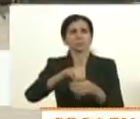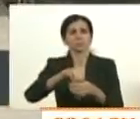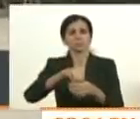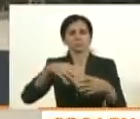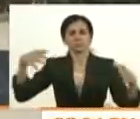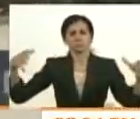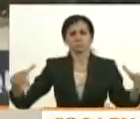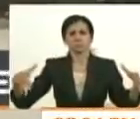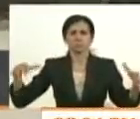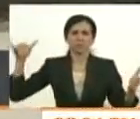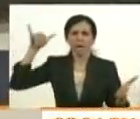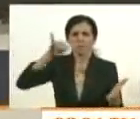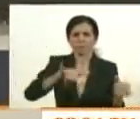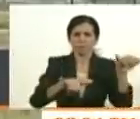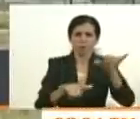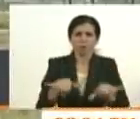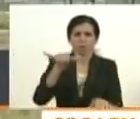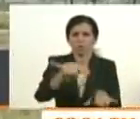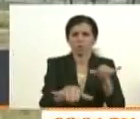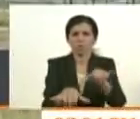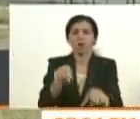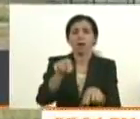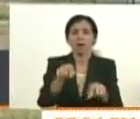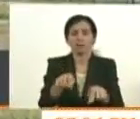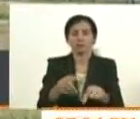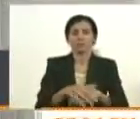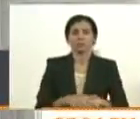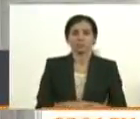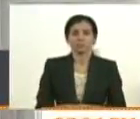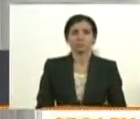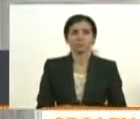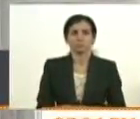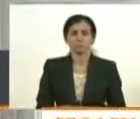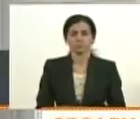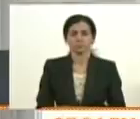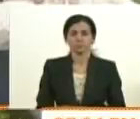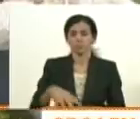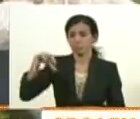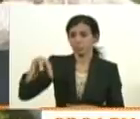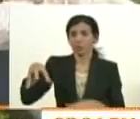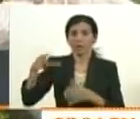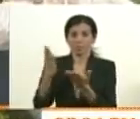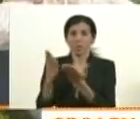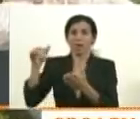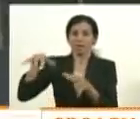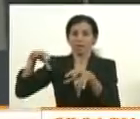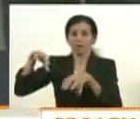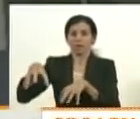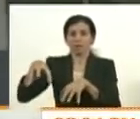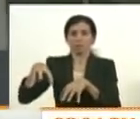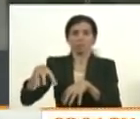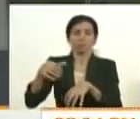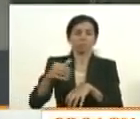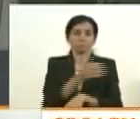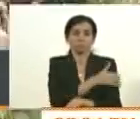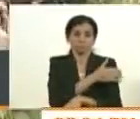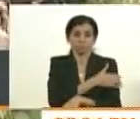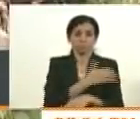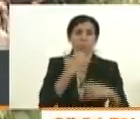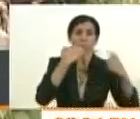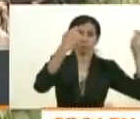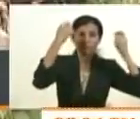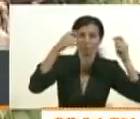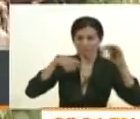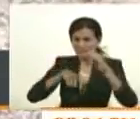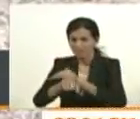Generalísimo Francisco de Miranda, fue víctima de ataques ejecutados por manifestantes violentos de la derecha,